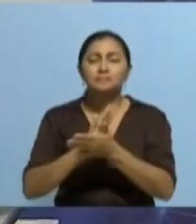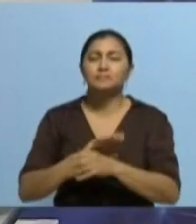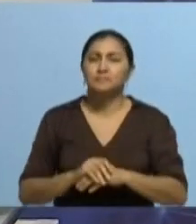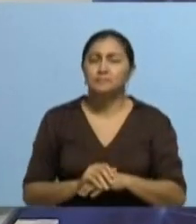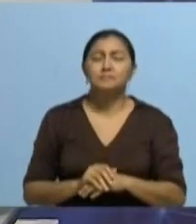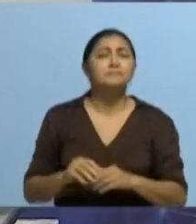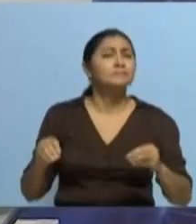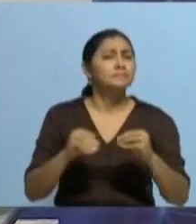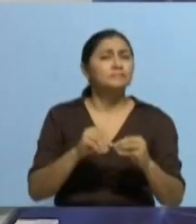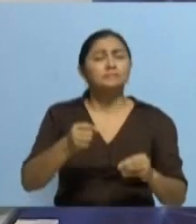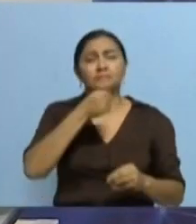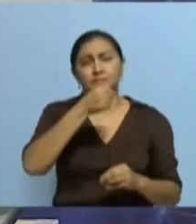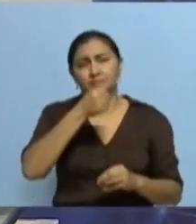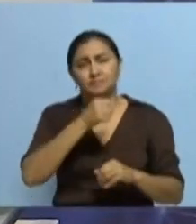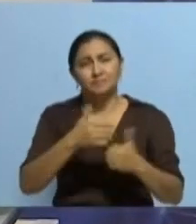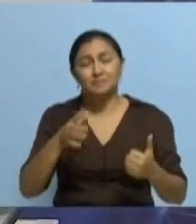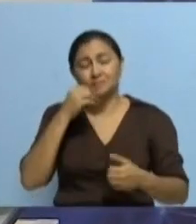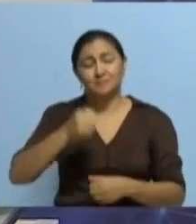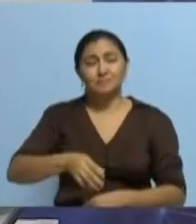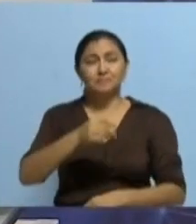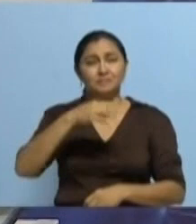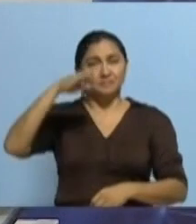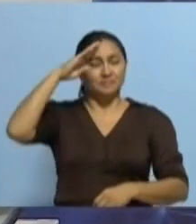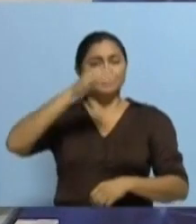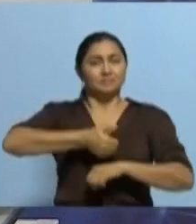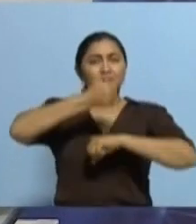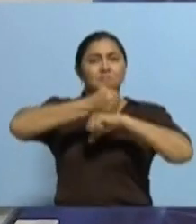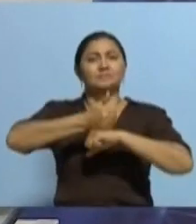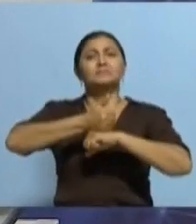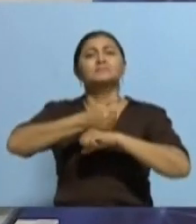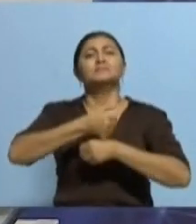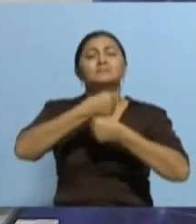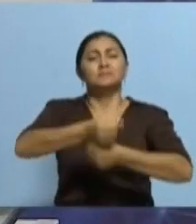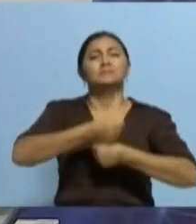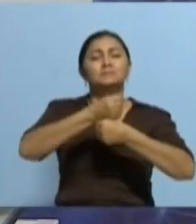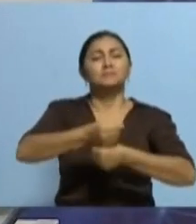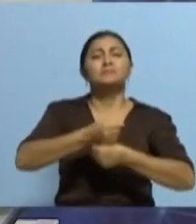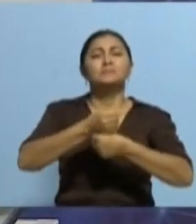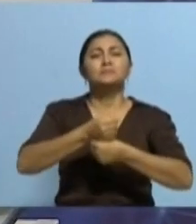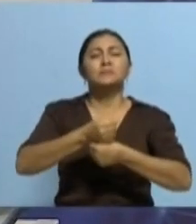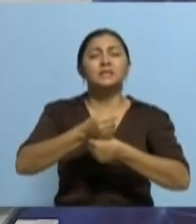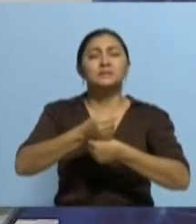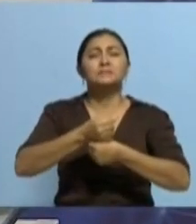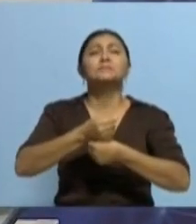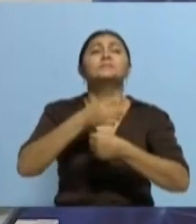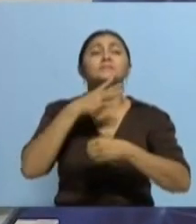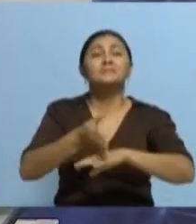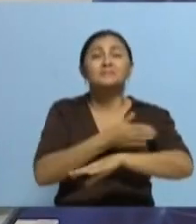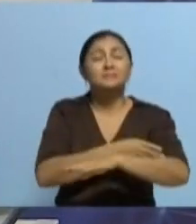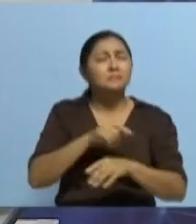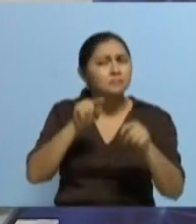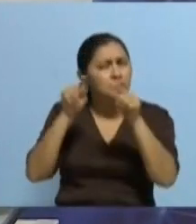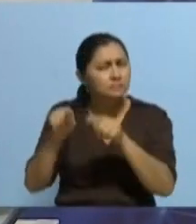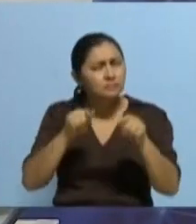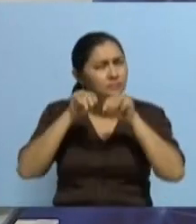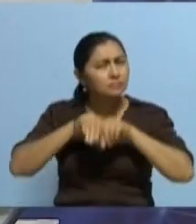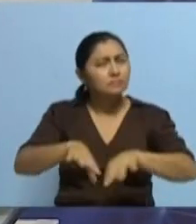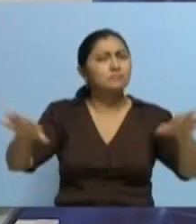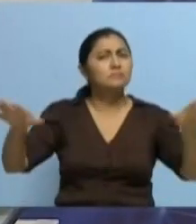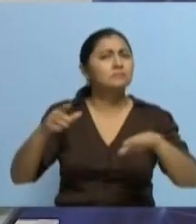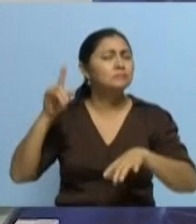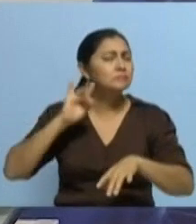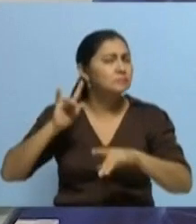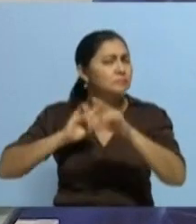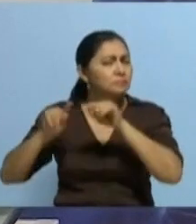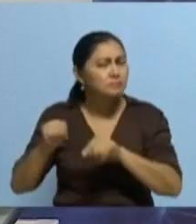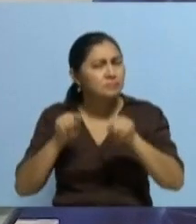noticias, el comandante del batallón de caballería número 2 en La Guajira dijo que los audios que circulan hace varios días y que alertan la presencia del ELN en